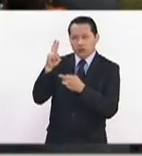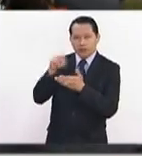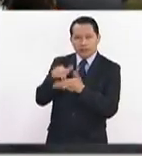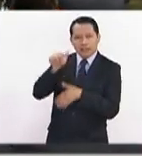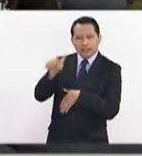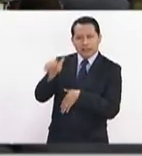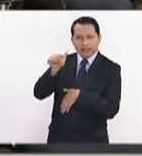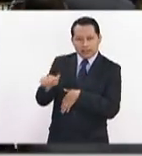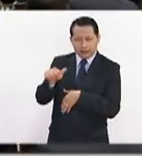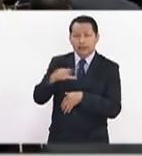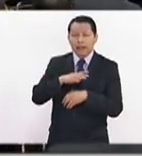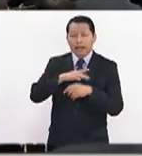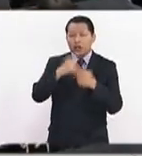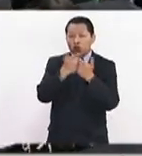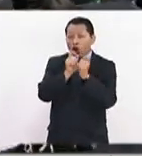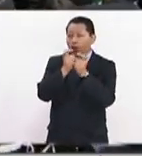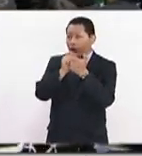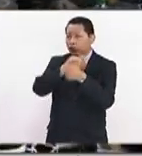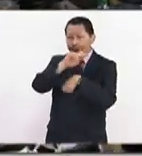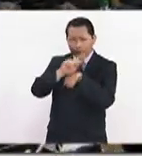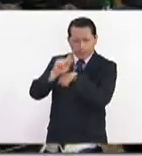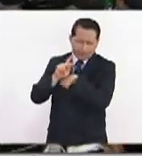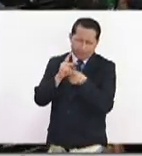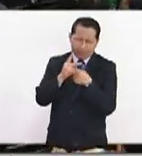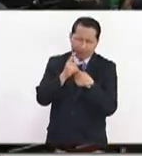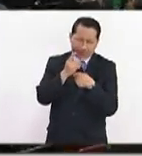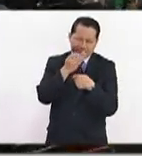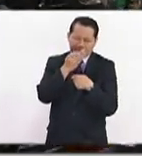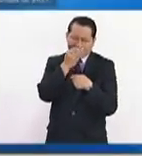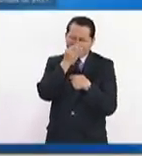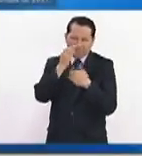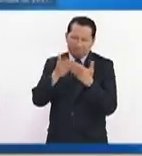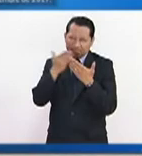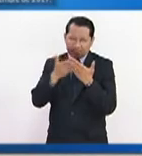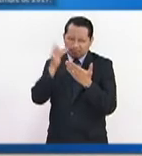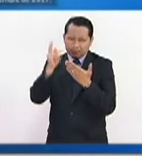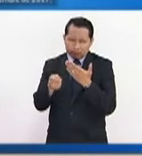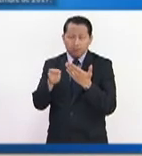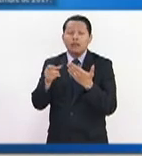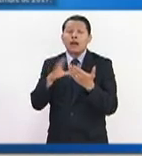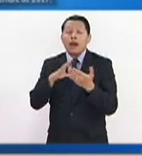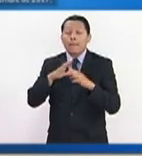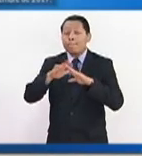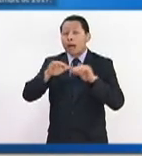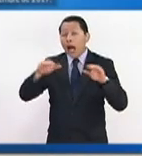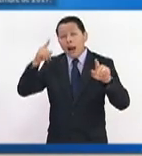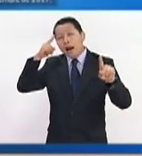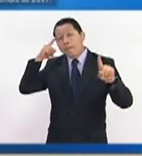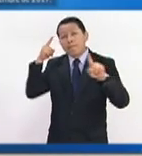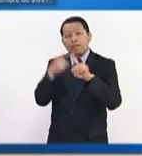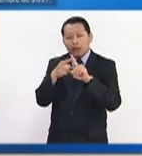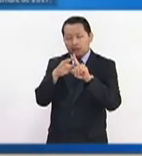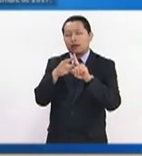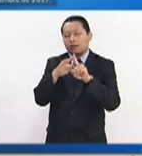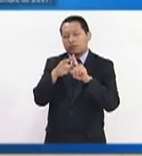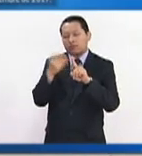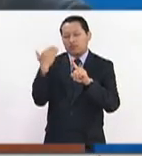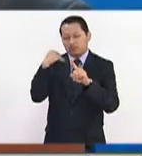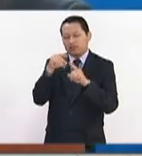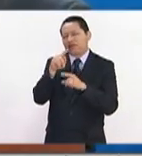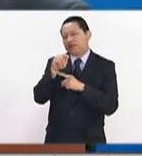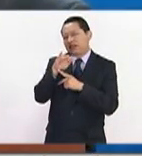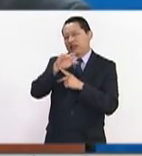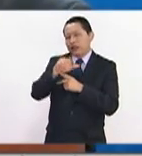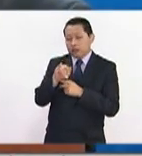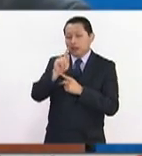al reducido grupo de países que han cumplido con el componente marino de la meta de Aichi, que establece